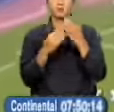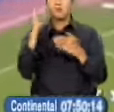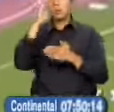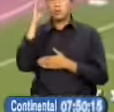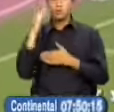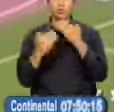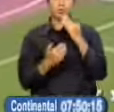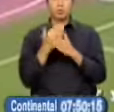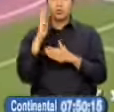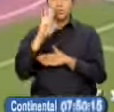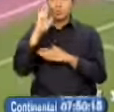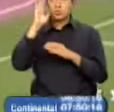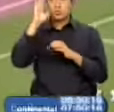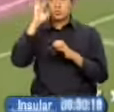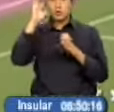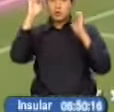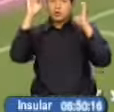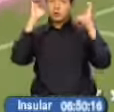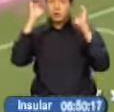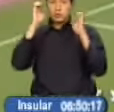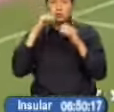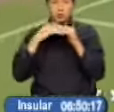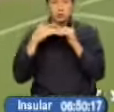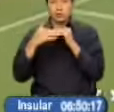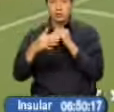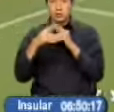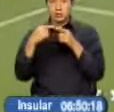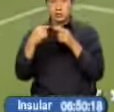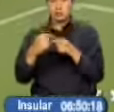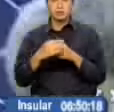hará debutar a su estratega en el marco eliminatorio